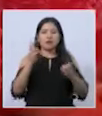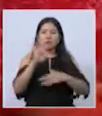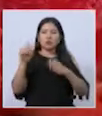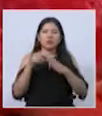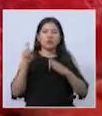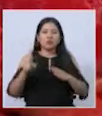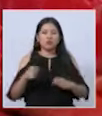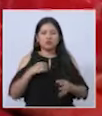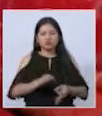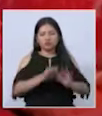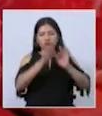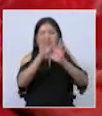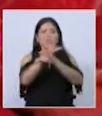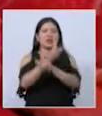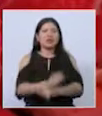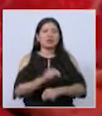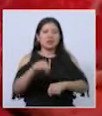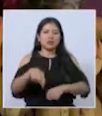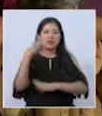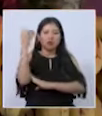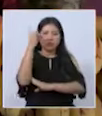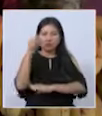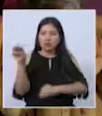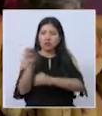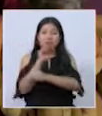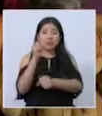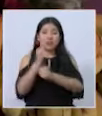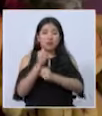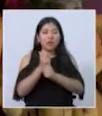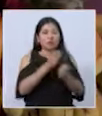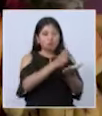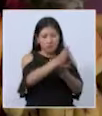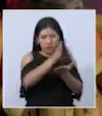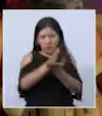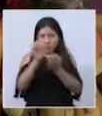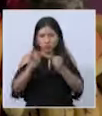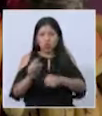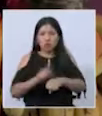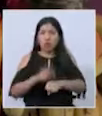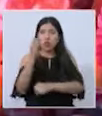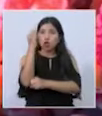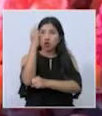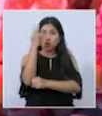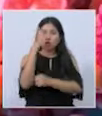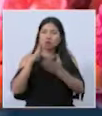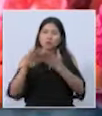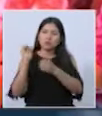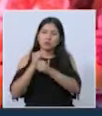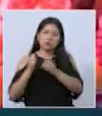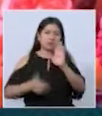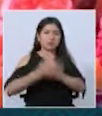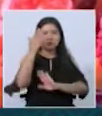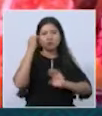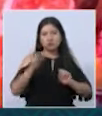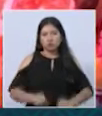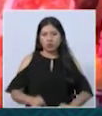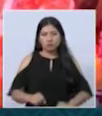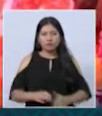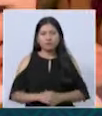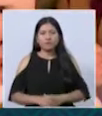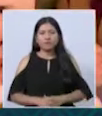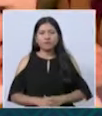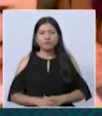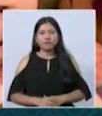mesas y es por eso que el Ministerio de Trabajo está disponiendo esta tolerancia laboral a partir del